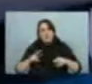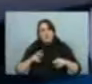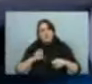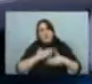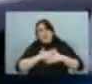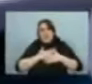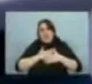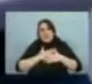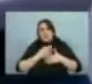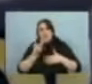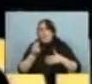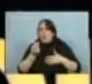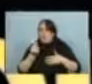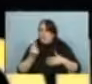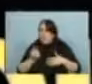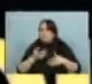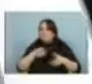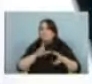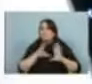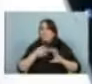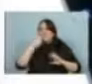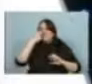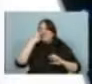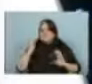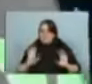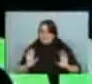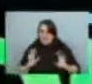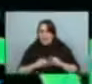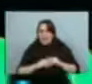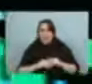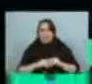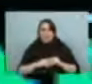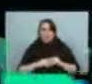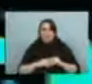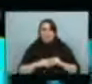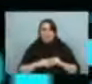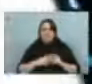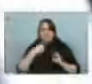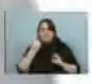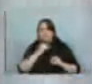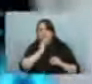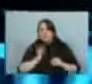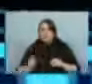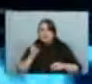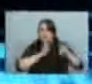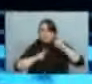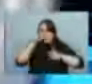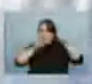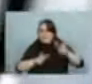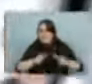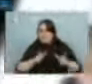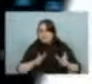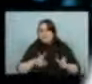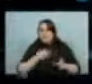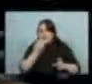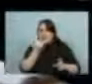feo, qué feo, bueno, tanta sinceridad. ¿La billetera de quién? Zulma busca a alguien con guita. Igual no puede ser. El